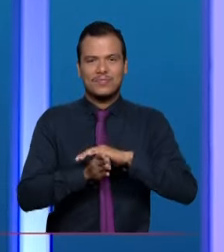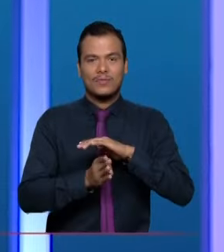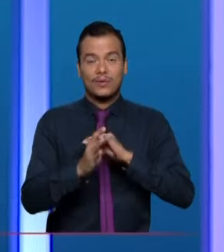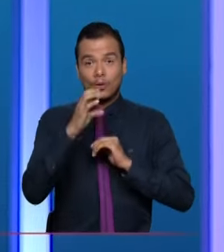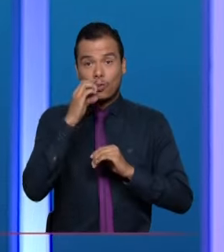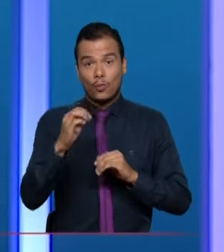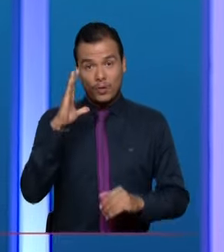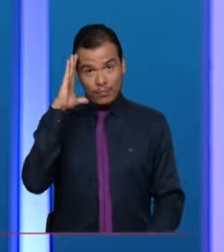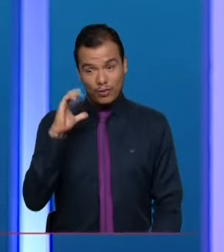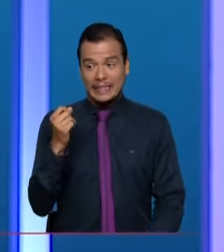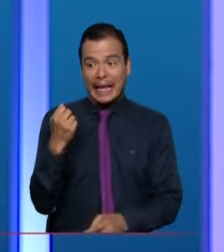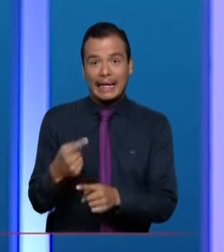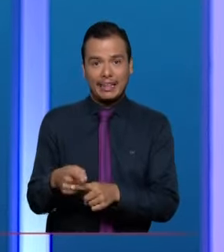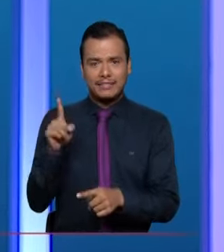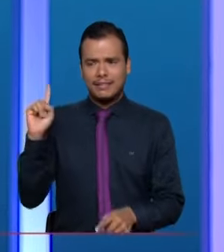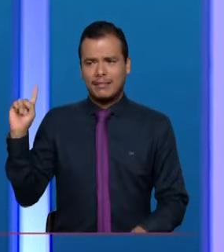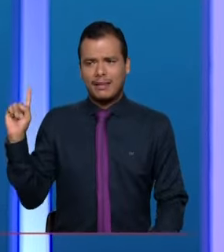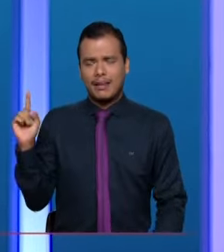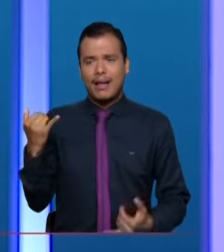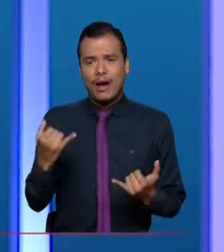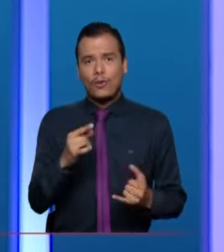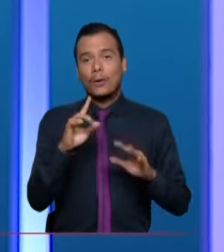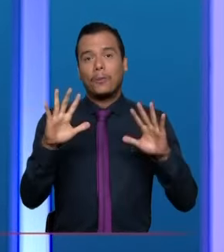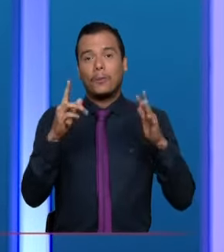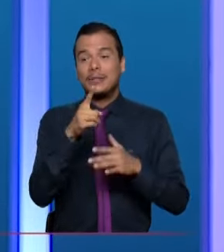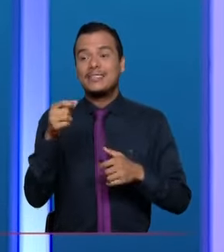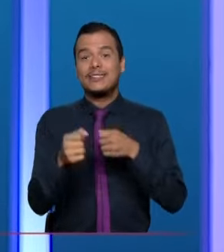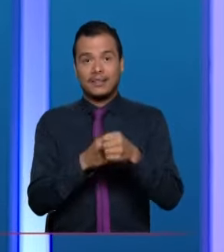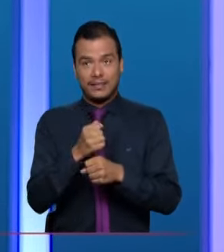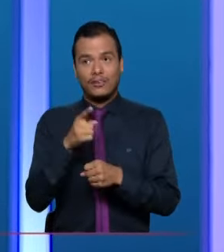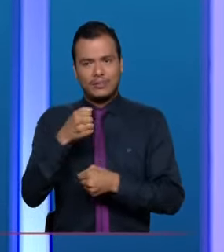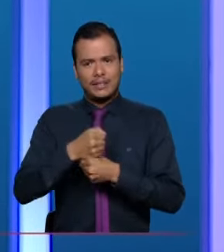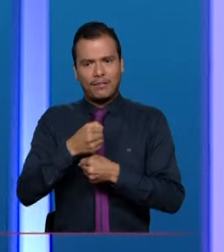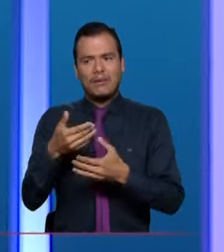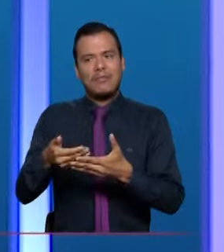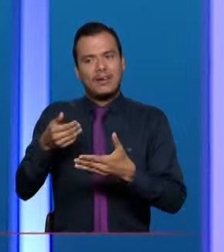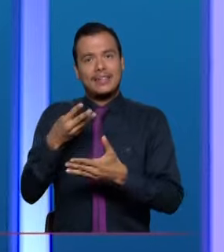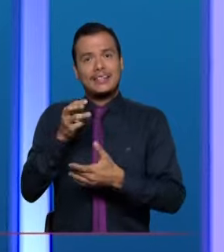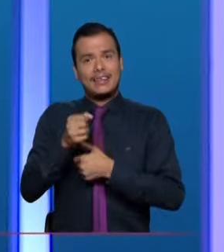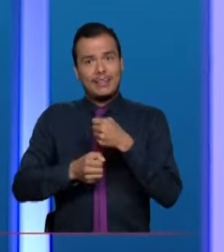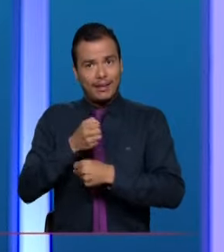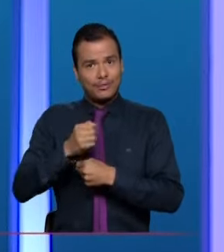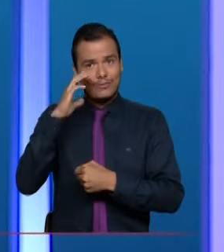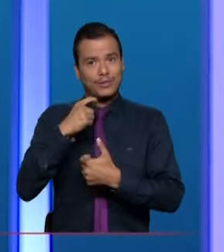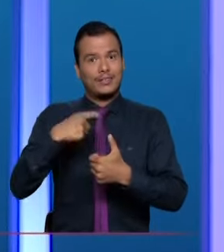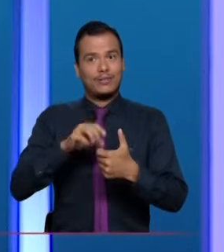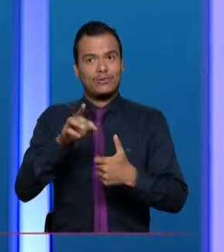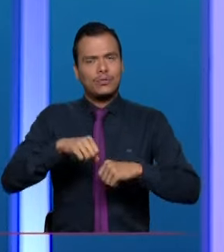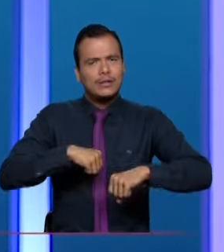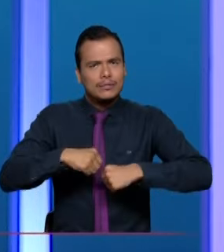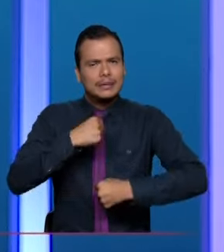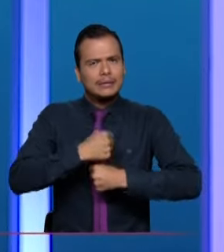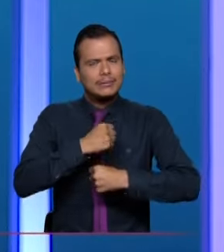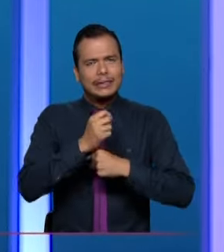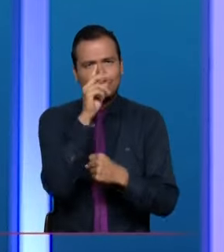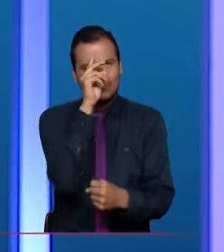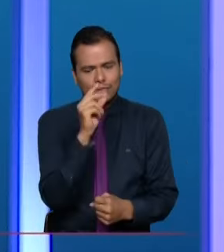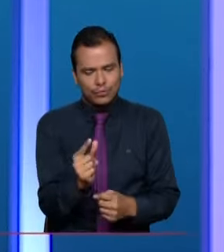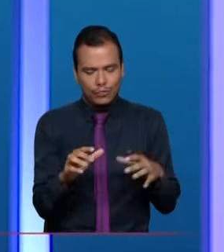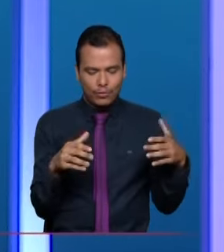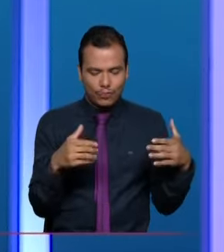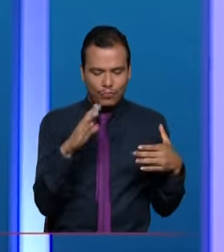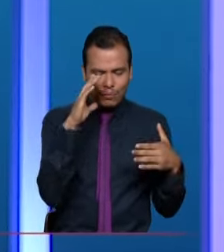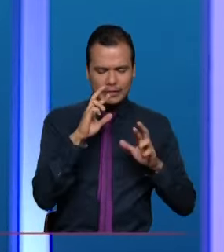100 años de vida cumplió un hombre que durante 3 décadas hizo parte de la Policía Nacional. Su labor y entrega fueron reconocidas por parte